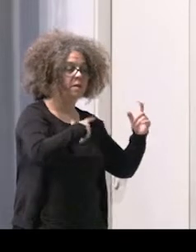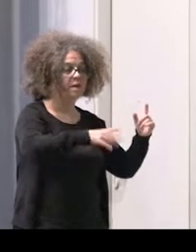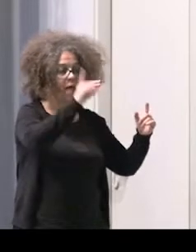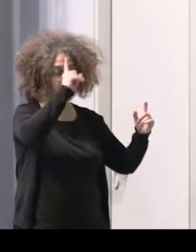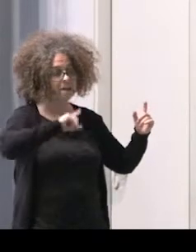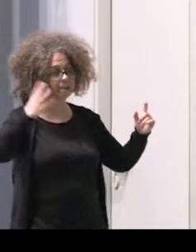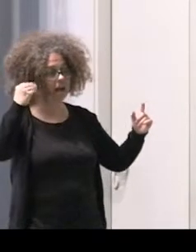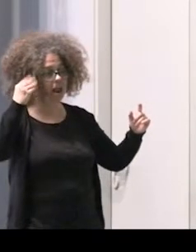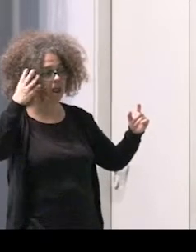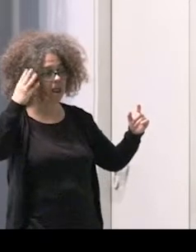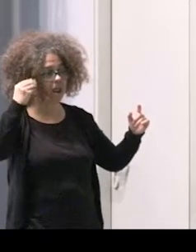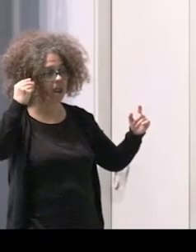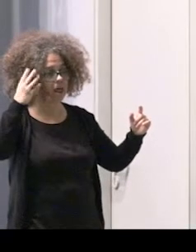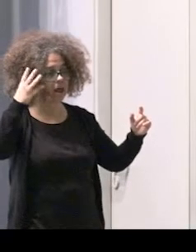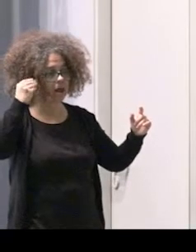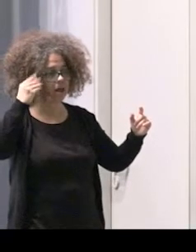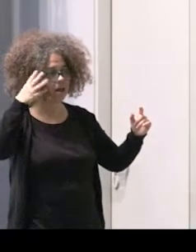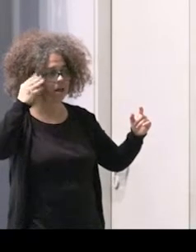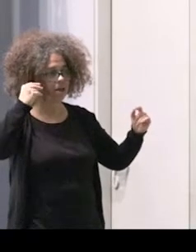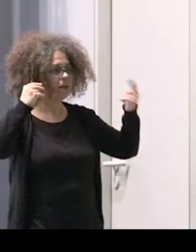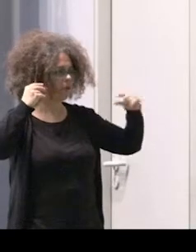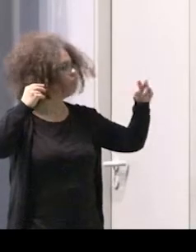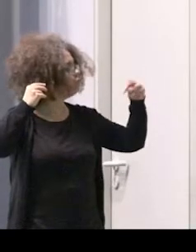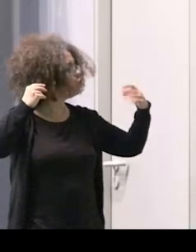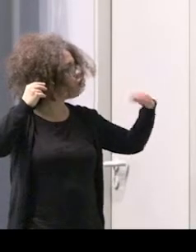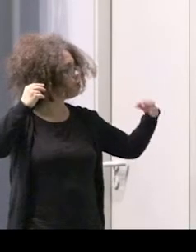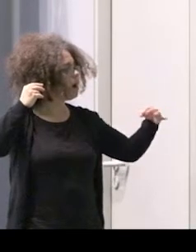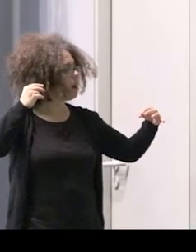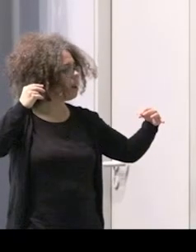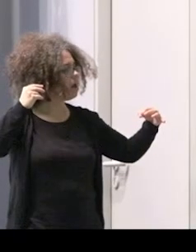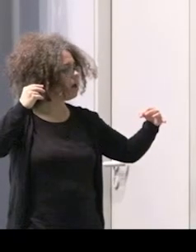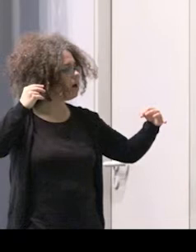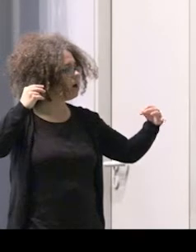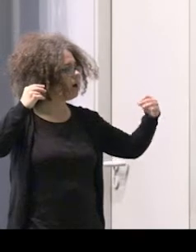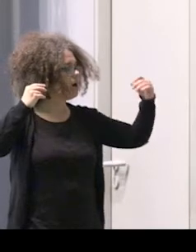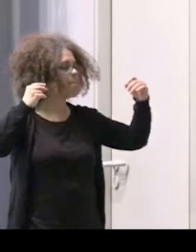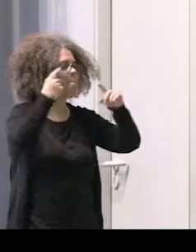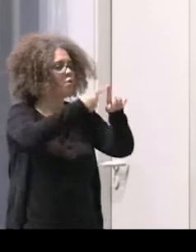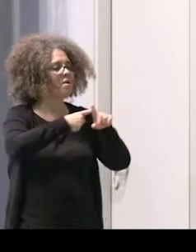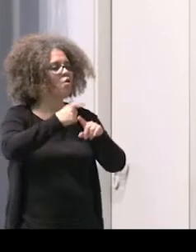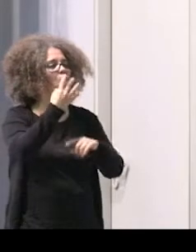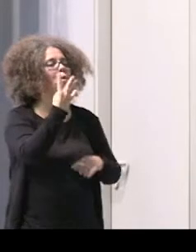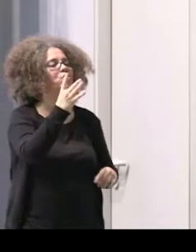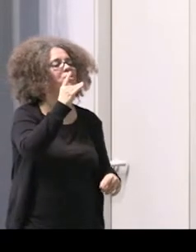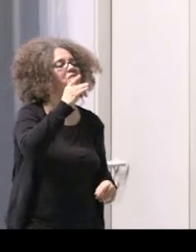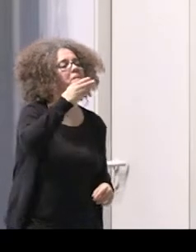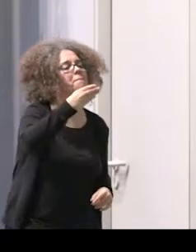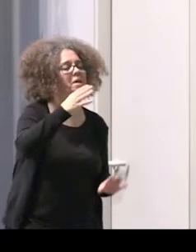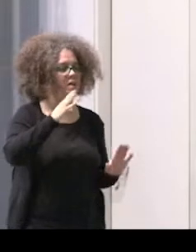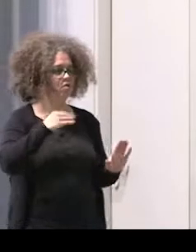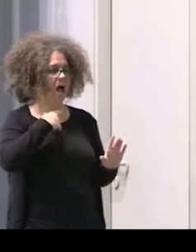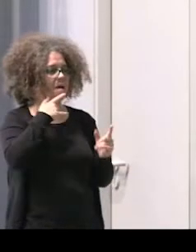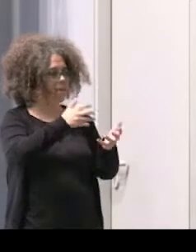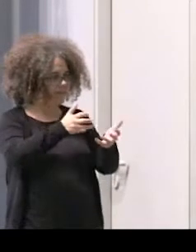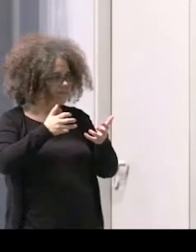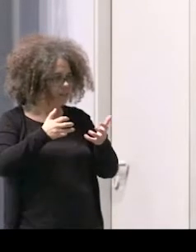el beneficio en promedio llega a ser de hasta 4 decibelios. En promedio, hay personas que tienen un beneficio de